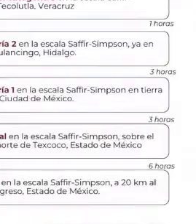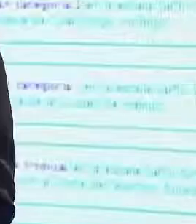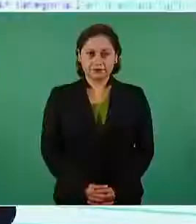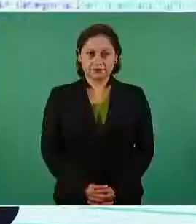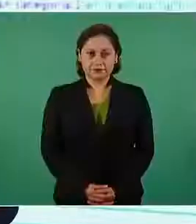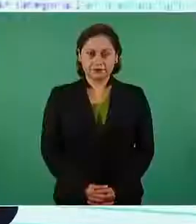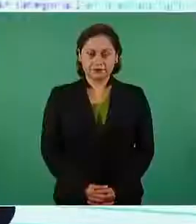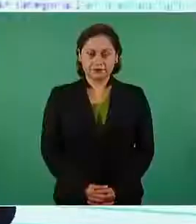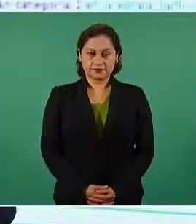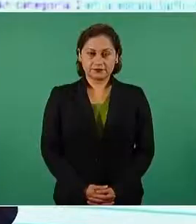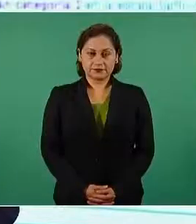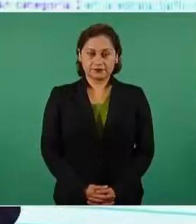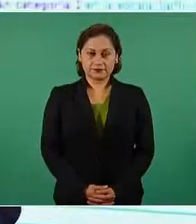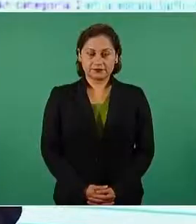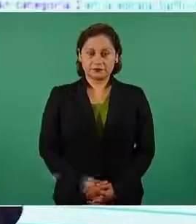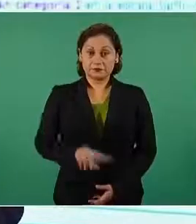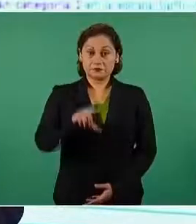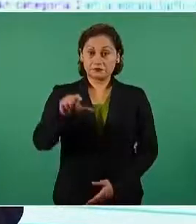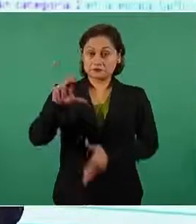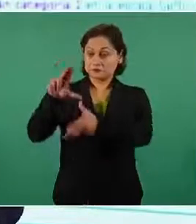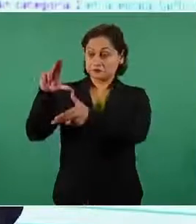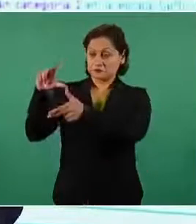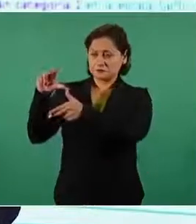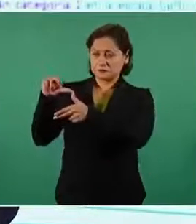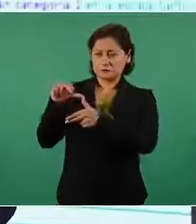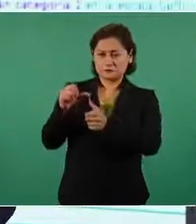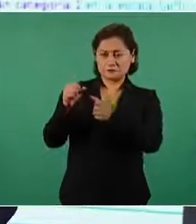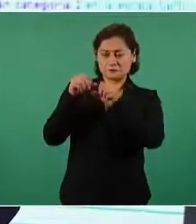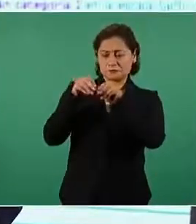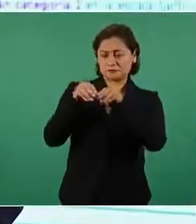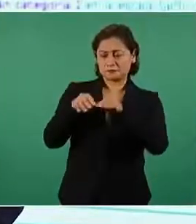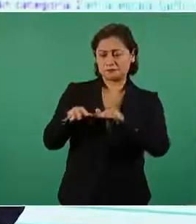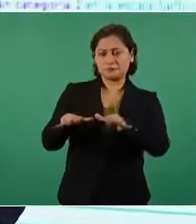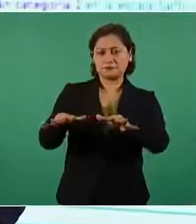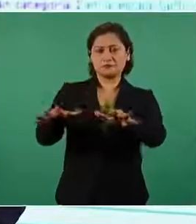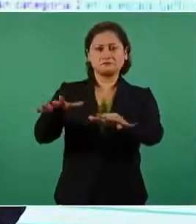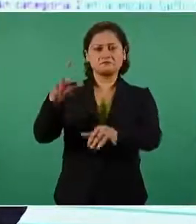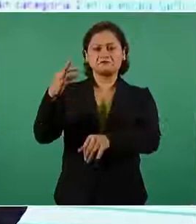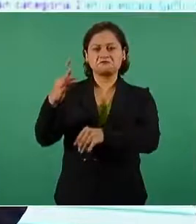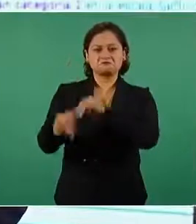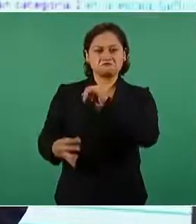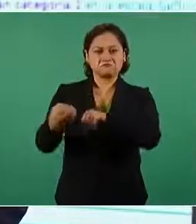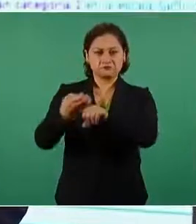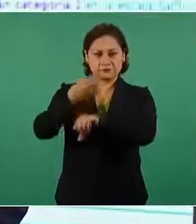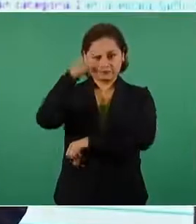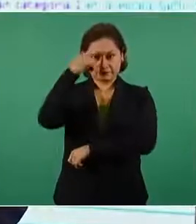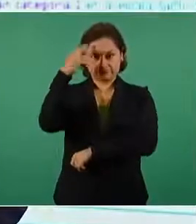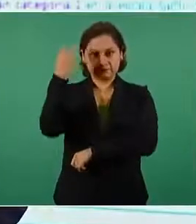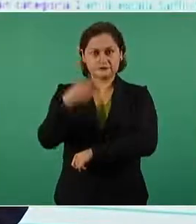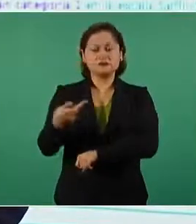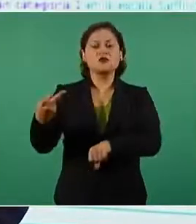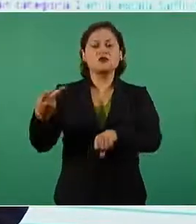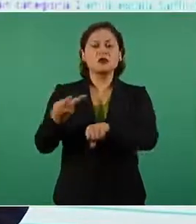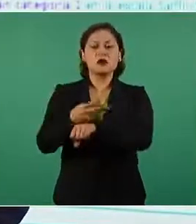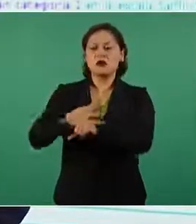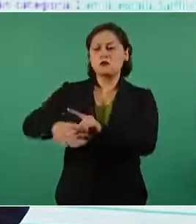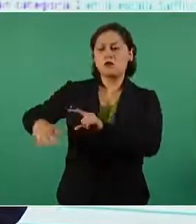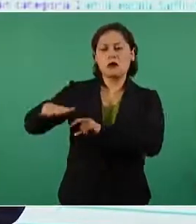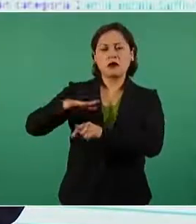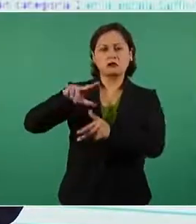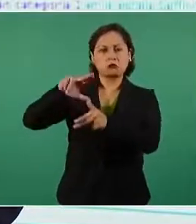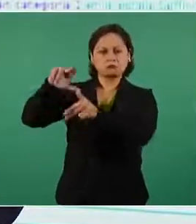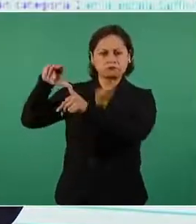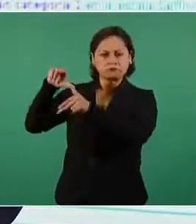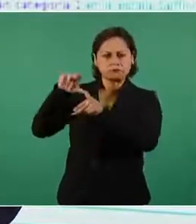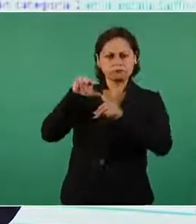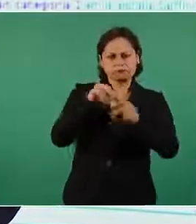incluso hasta el estado de México. Las afectaciones por el huracán Grace están muy